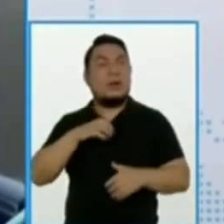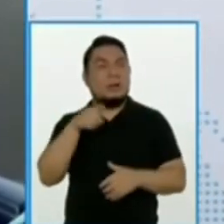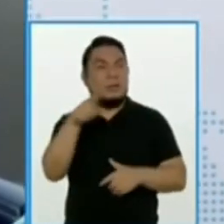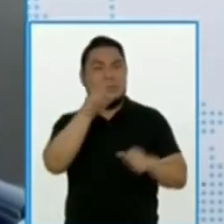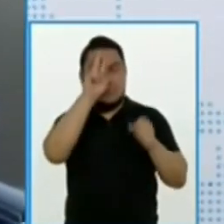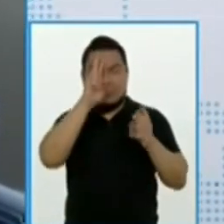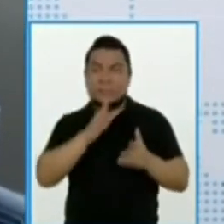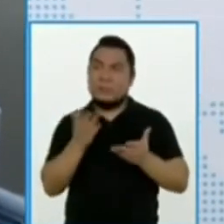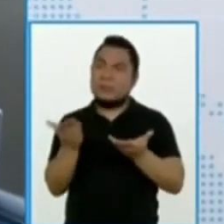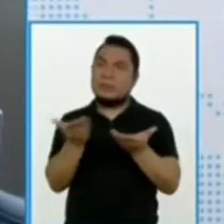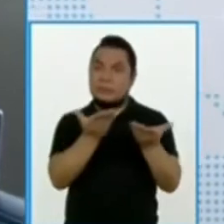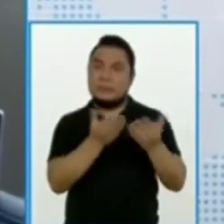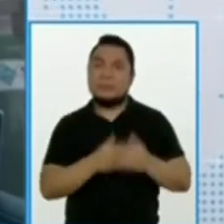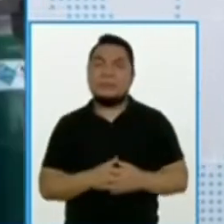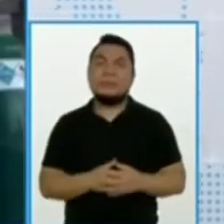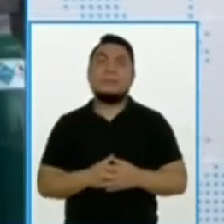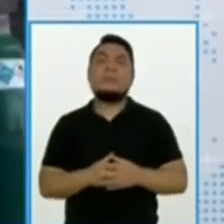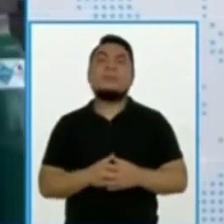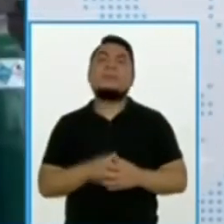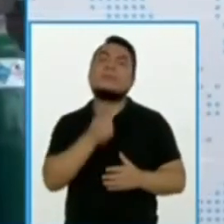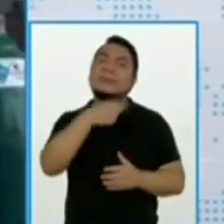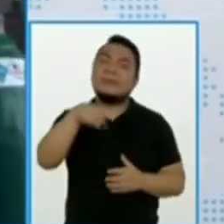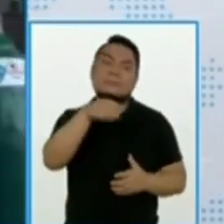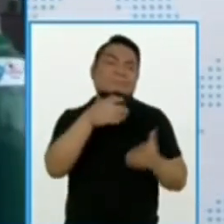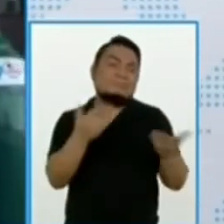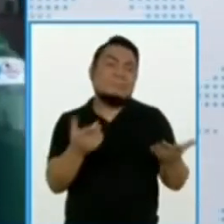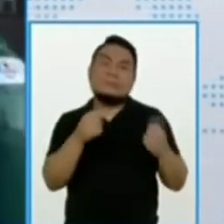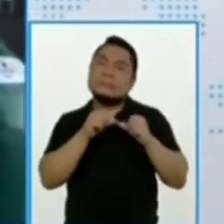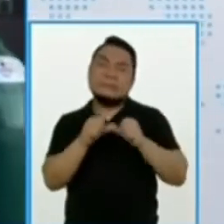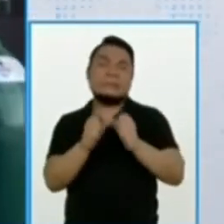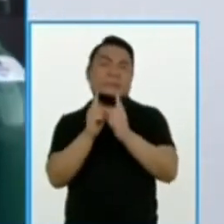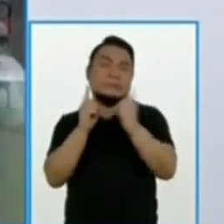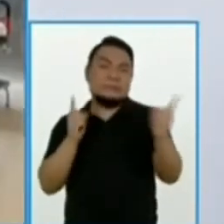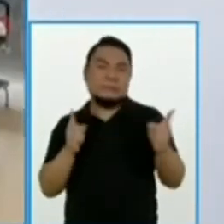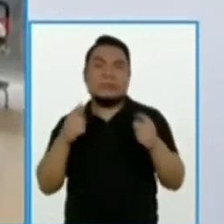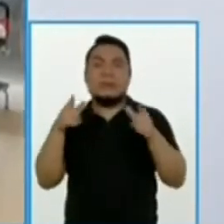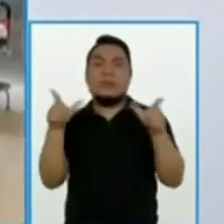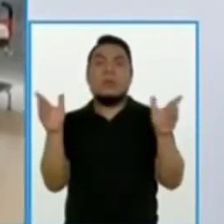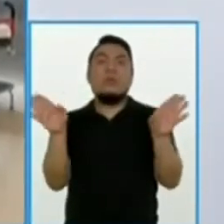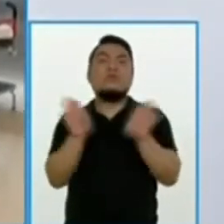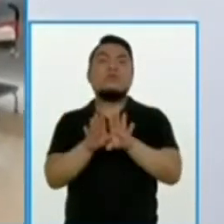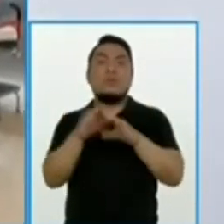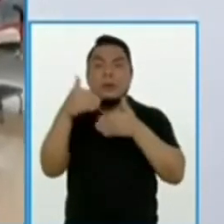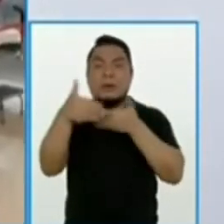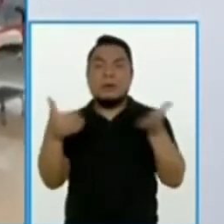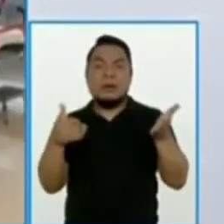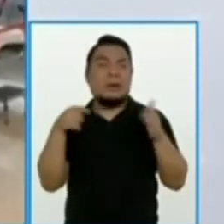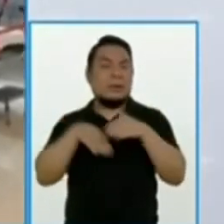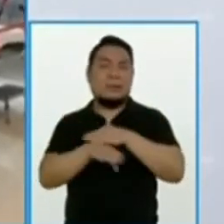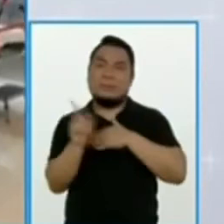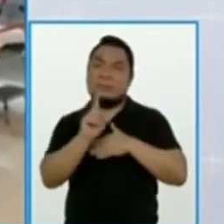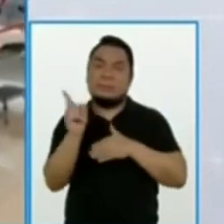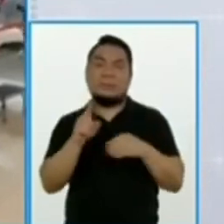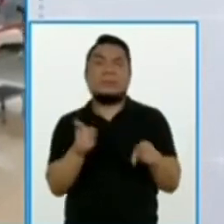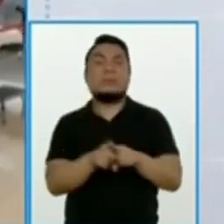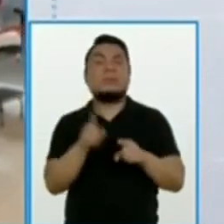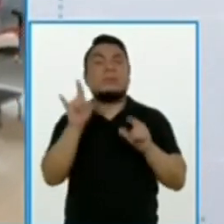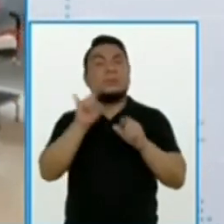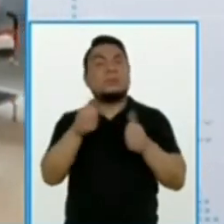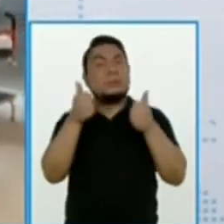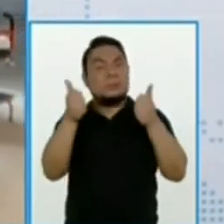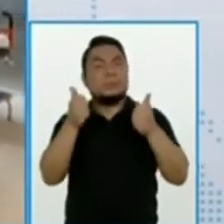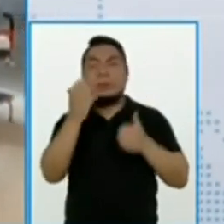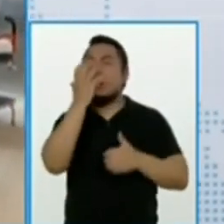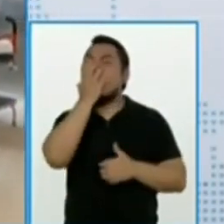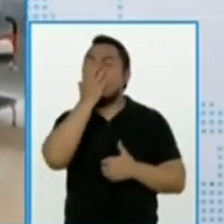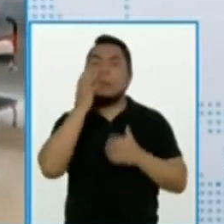peruanos. Básicamente mantener el distanciamiento, evitar lugares cerrados con poca ventilación, el uso adecuado de